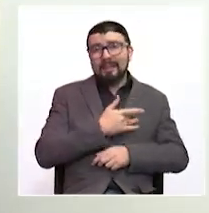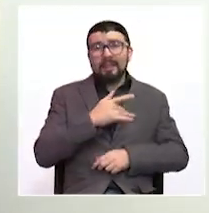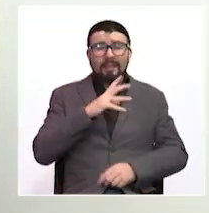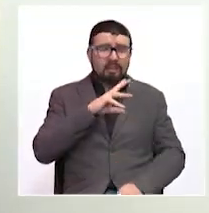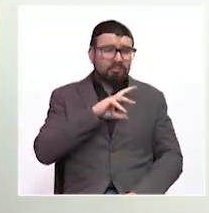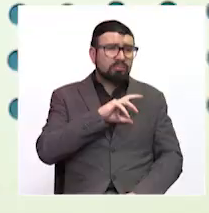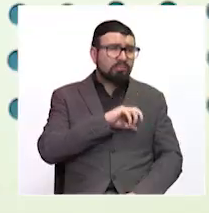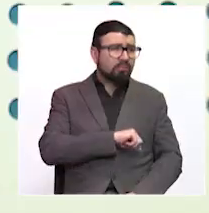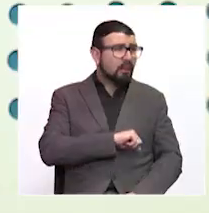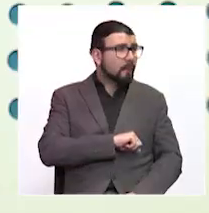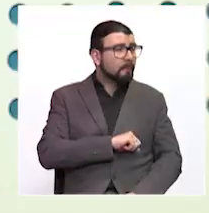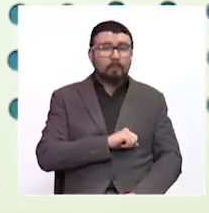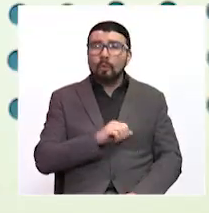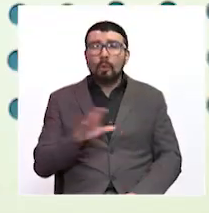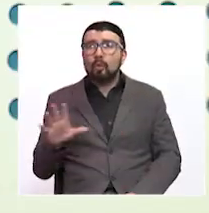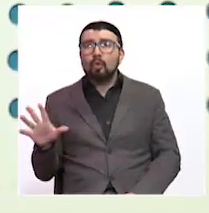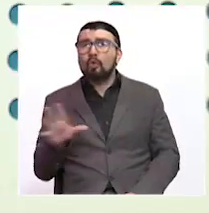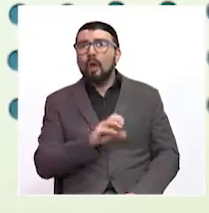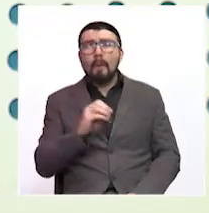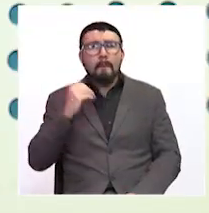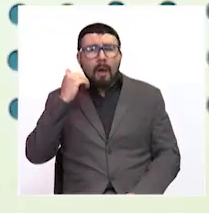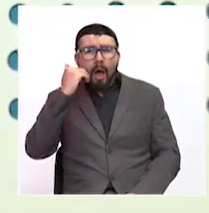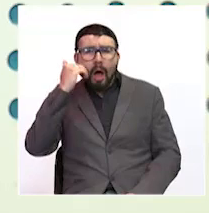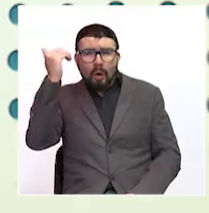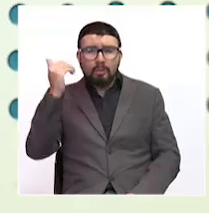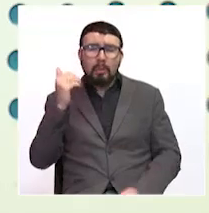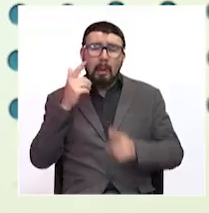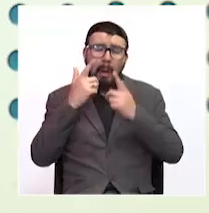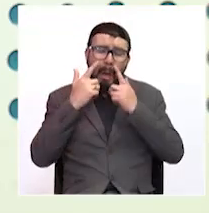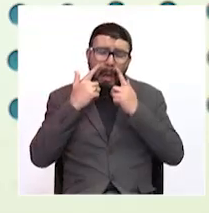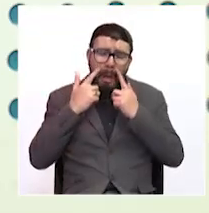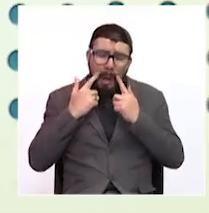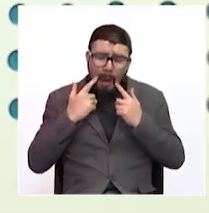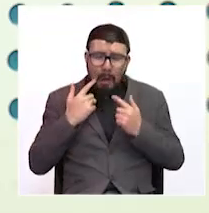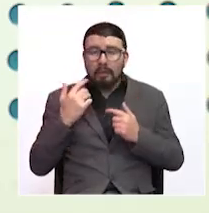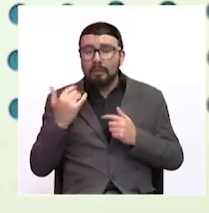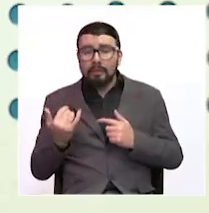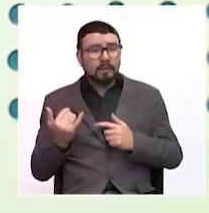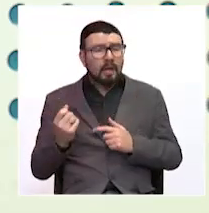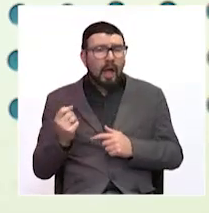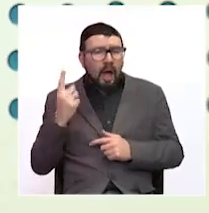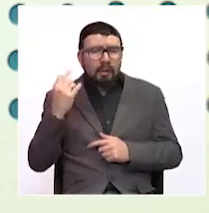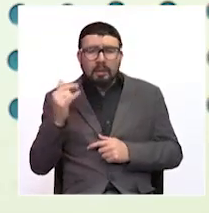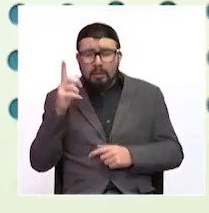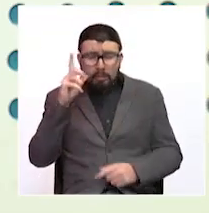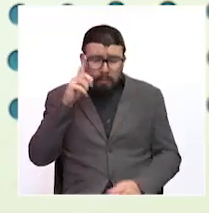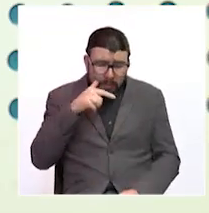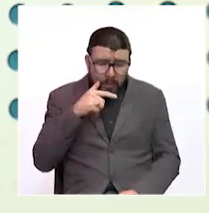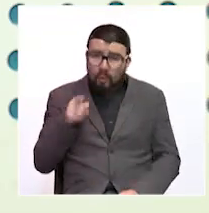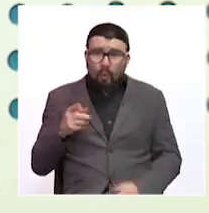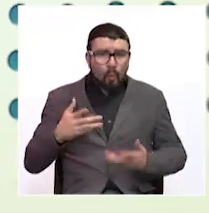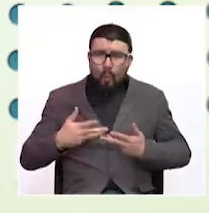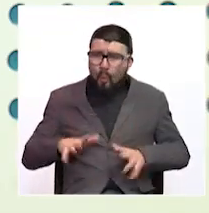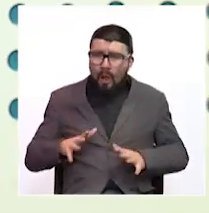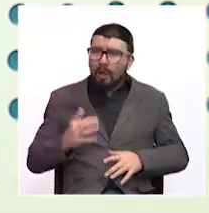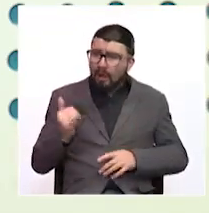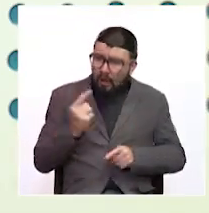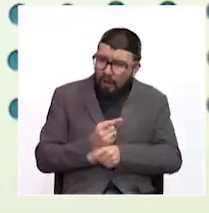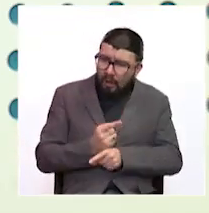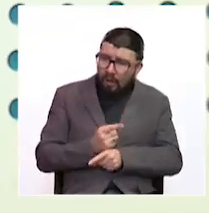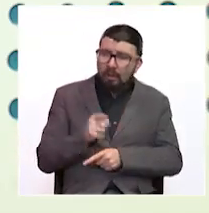ser adulto cuando se siente mal cuando llora cuando está acomodado triste o abatido es una manifestación